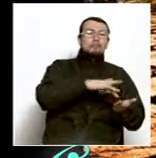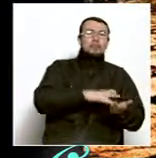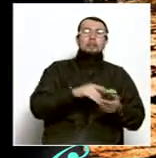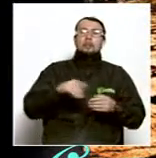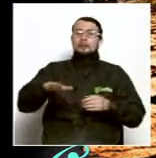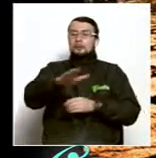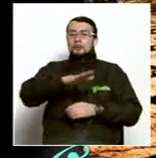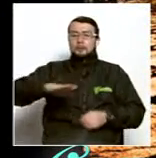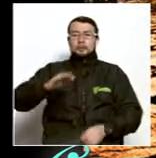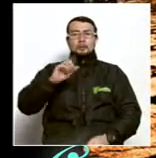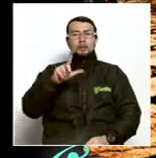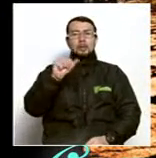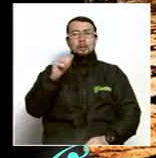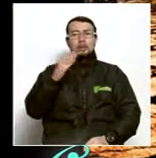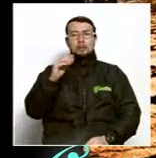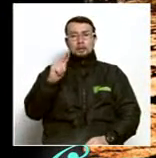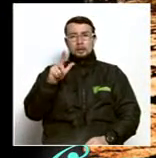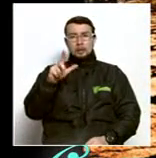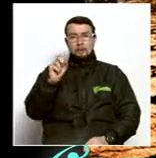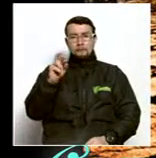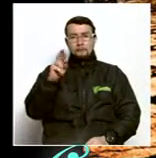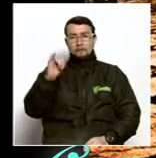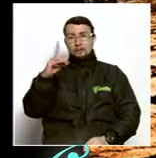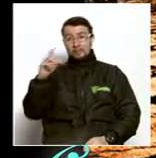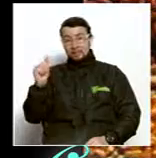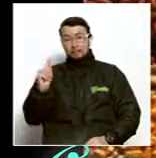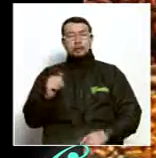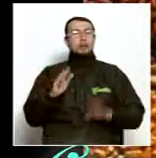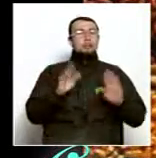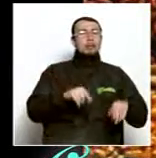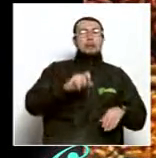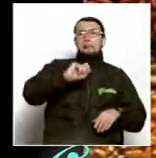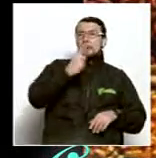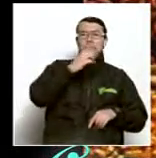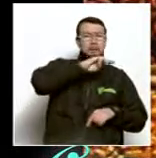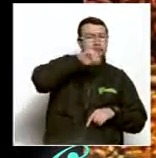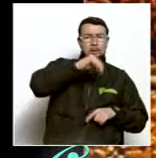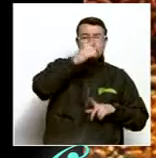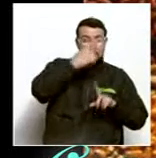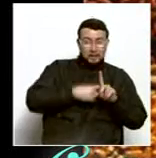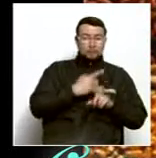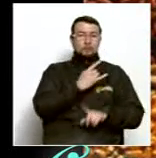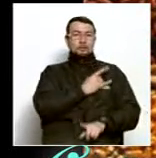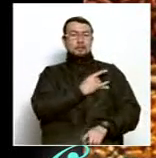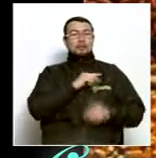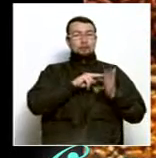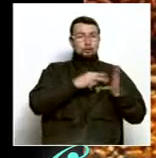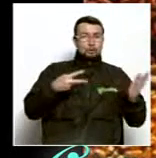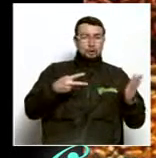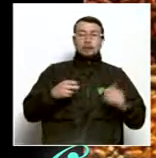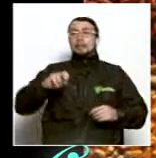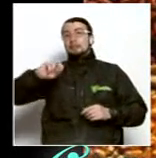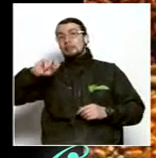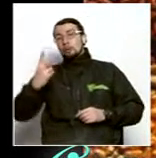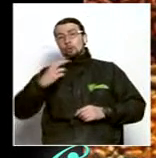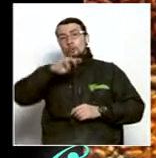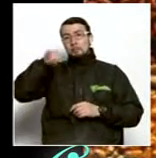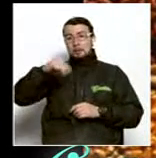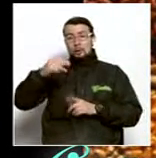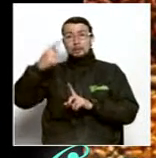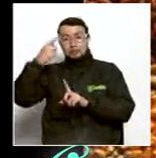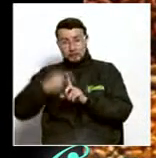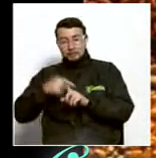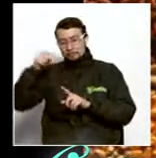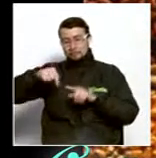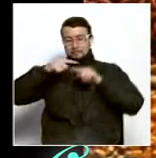Florida, el primer miércoles de mes en la Universidad Tecnológica, el segundo miércoles de mes aquí en la